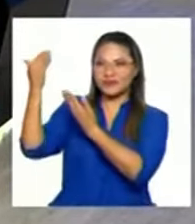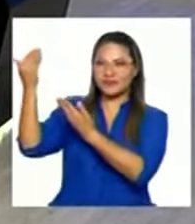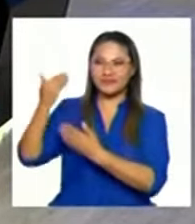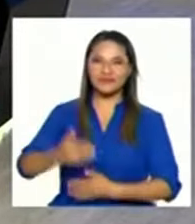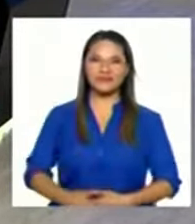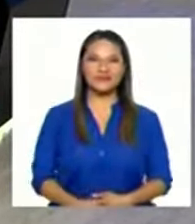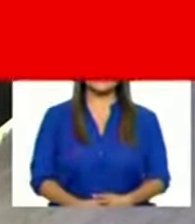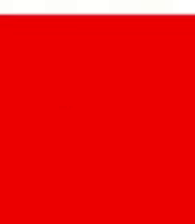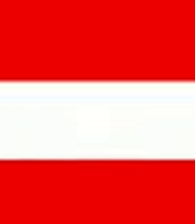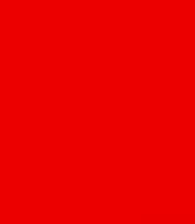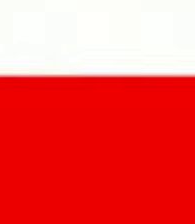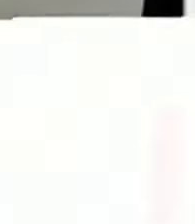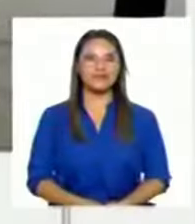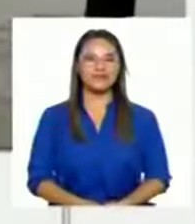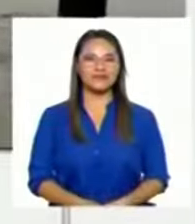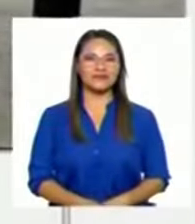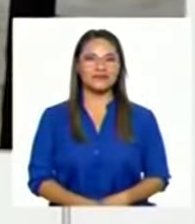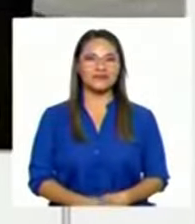titulares.